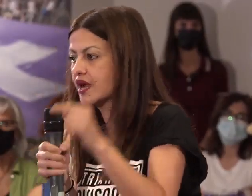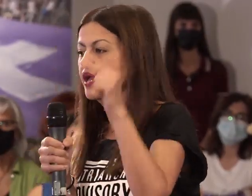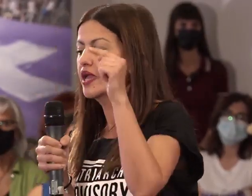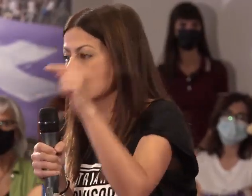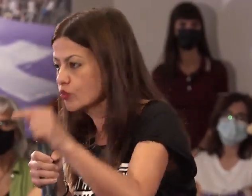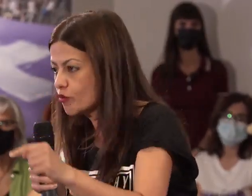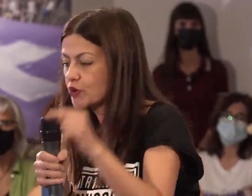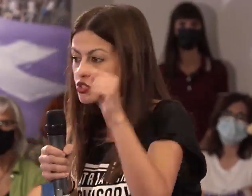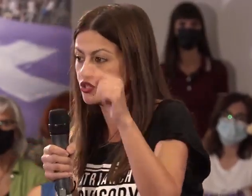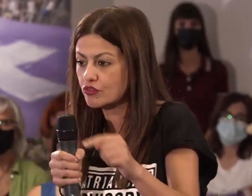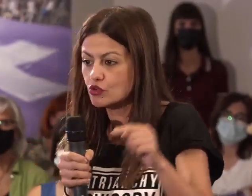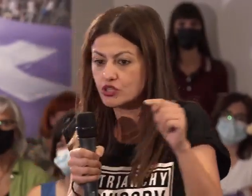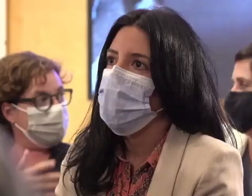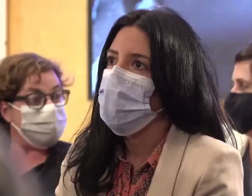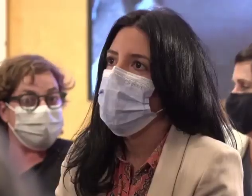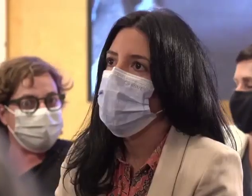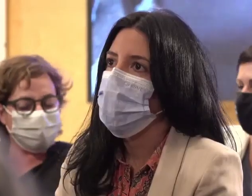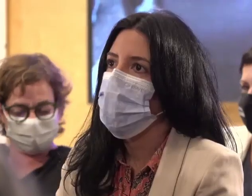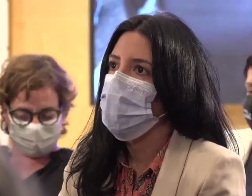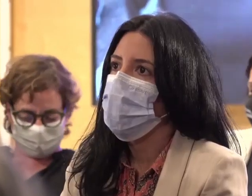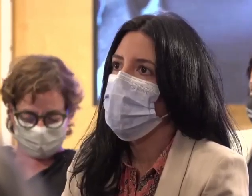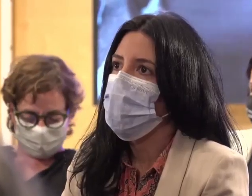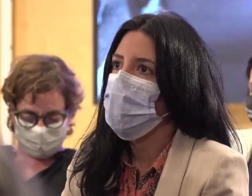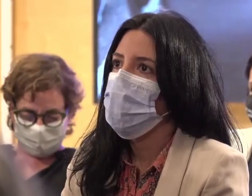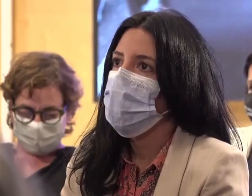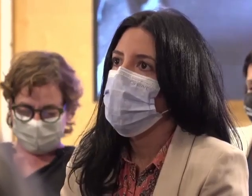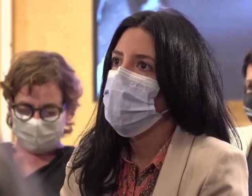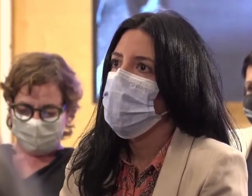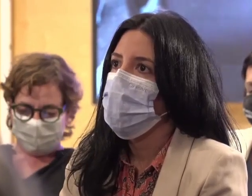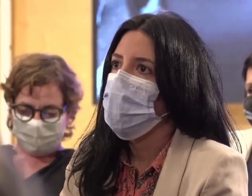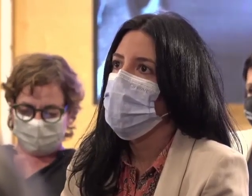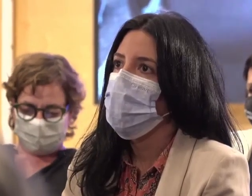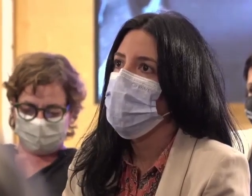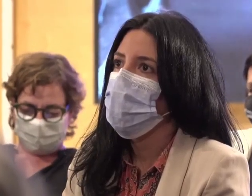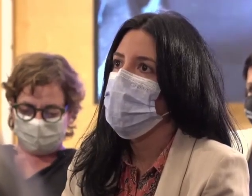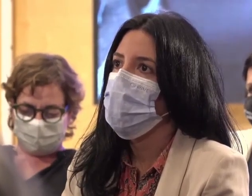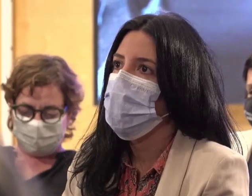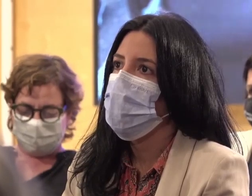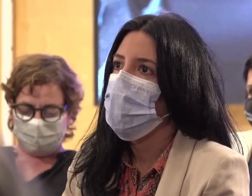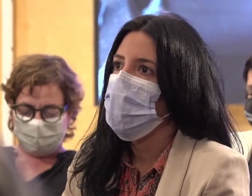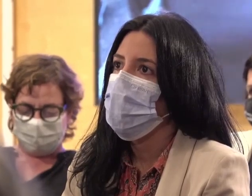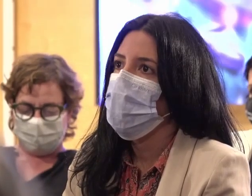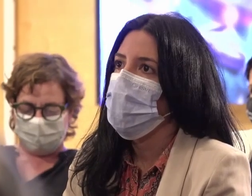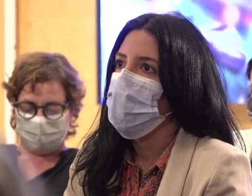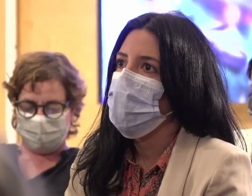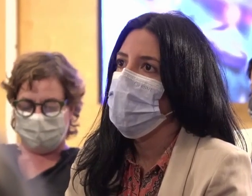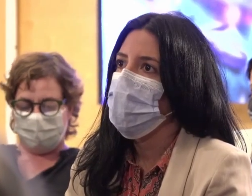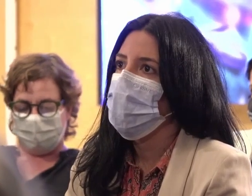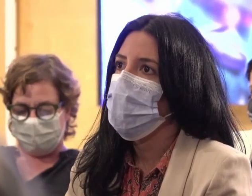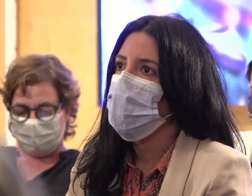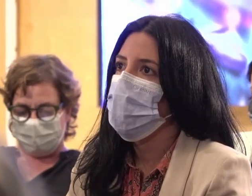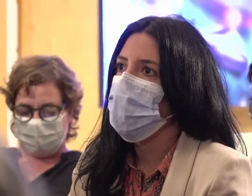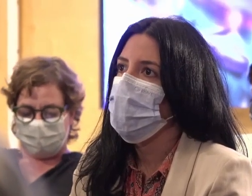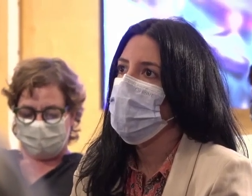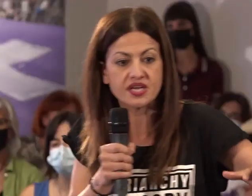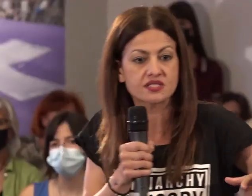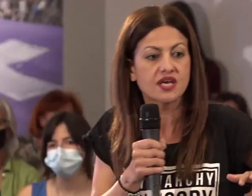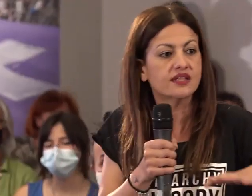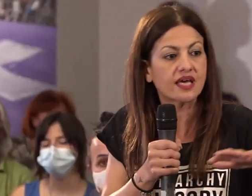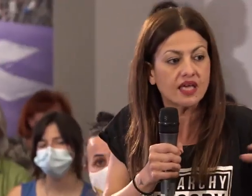Hungría en Europa cuestionando los derechos fundamentales a pesar de todo esto nos encontramos una marea de